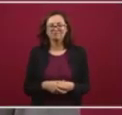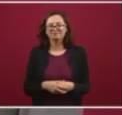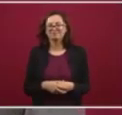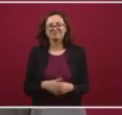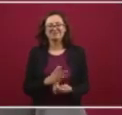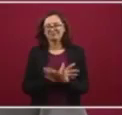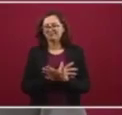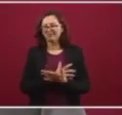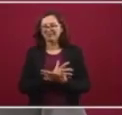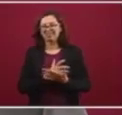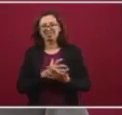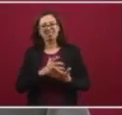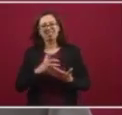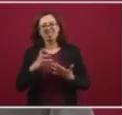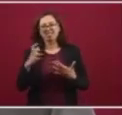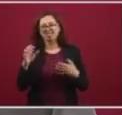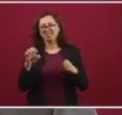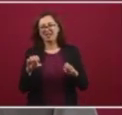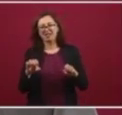extravagancias,